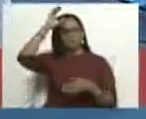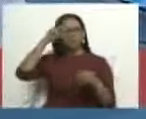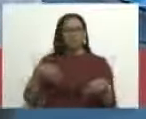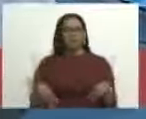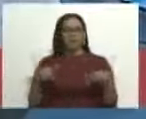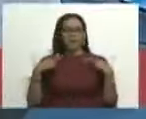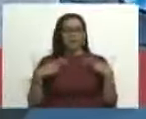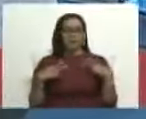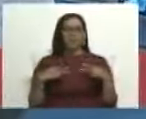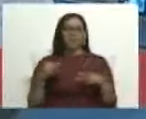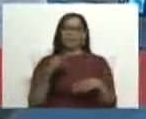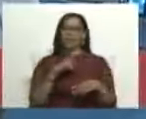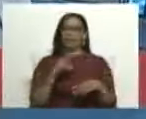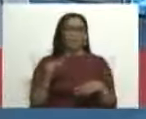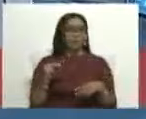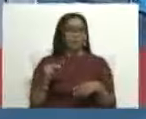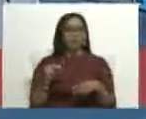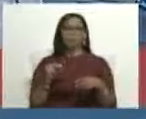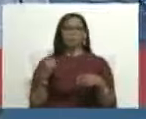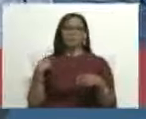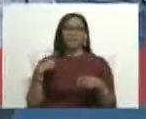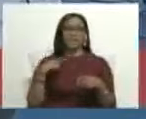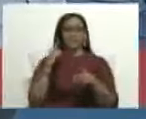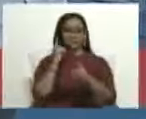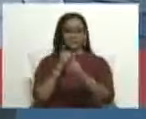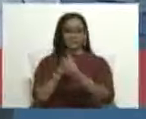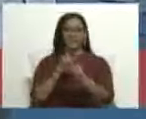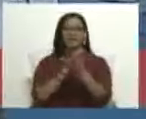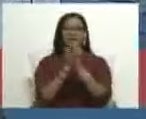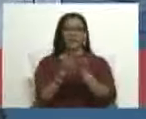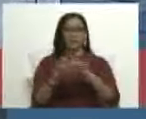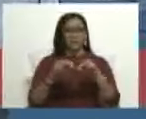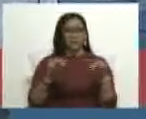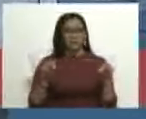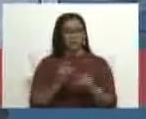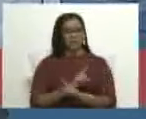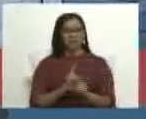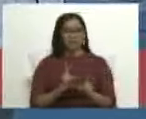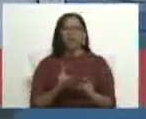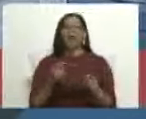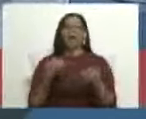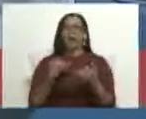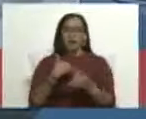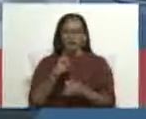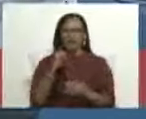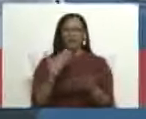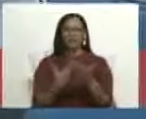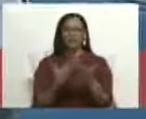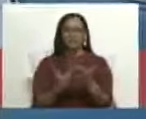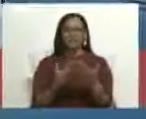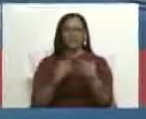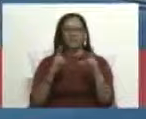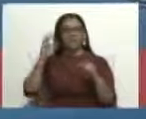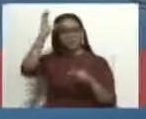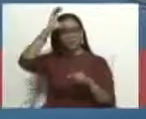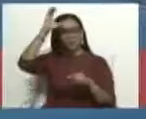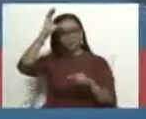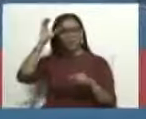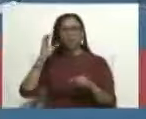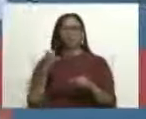la cosificación de la tierra, los humanos o la realidad. Es clave replantear el saber desde la diversidad de conocimientos, y qué mejor